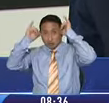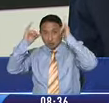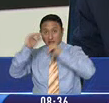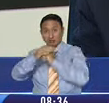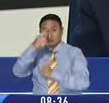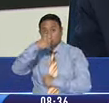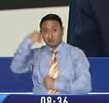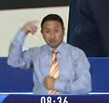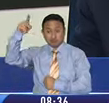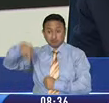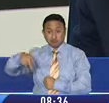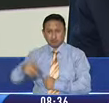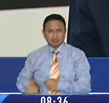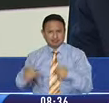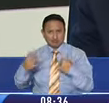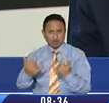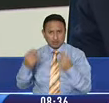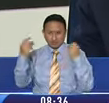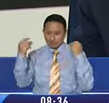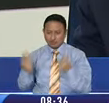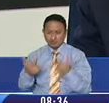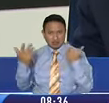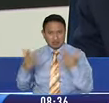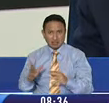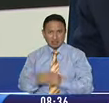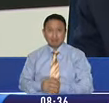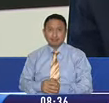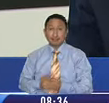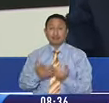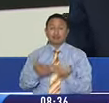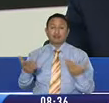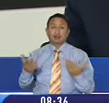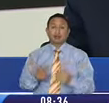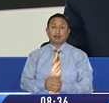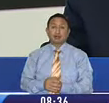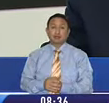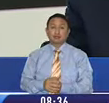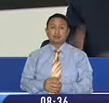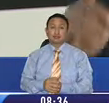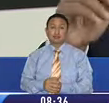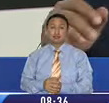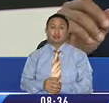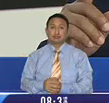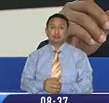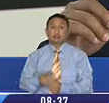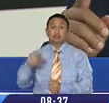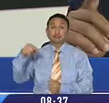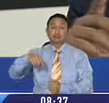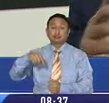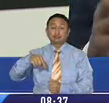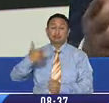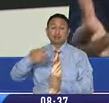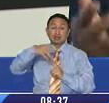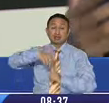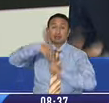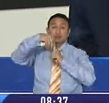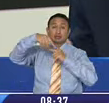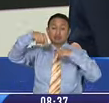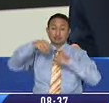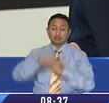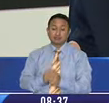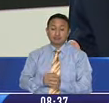Labrador-Carapungo, que es algo que de manera inmediata se tiene que iniciar las obras del corredor Labrador-Carapungo, que va a ser el eje que le